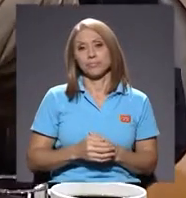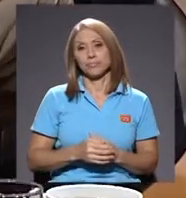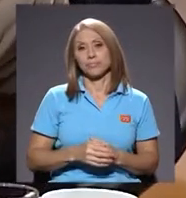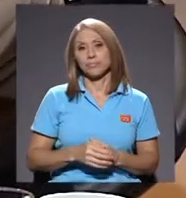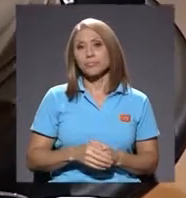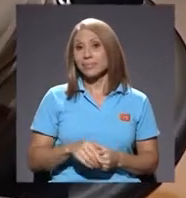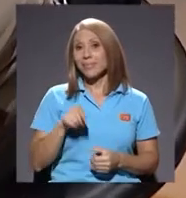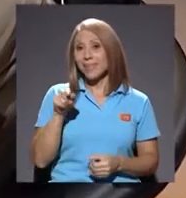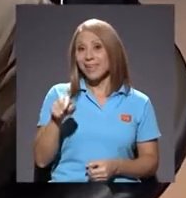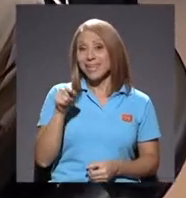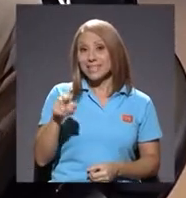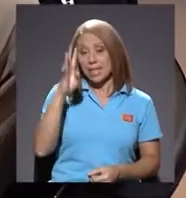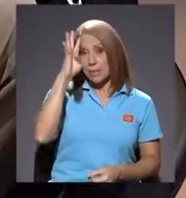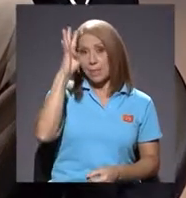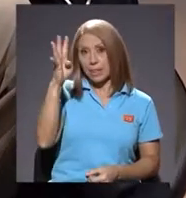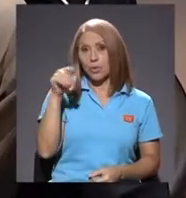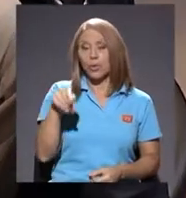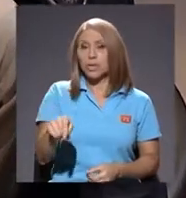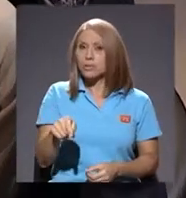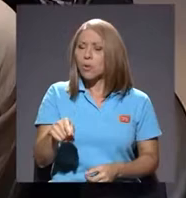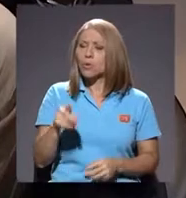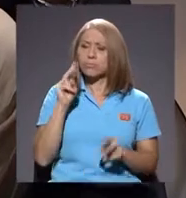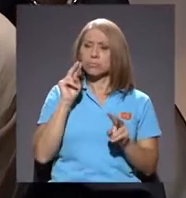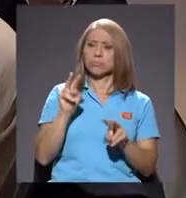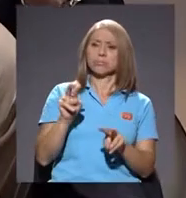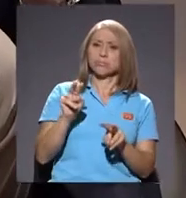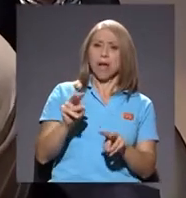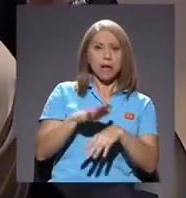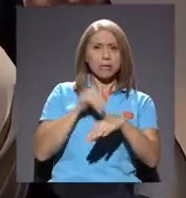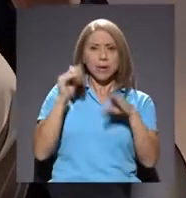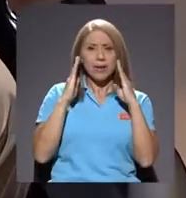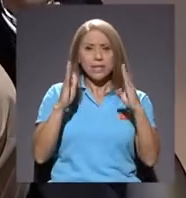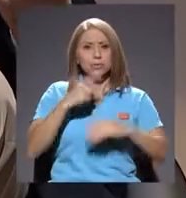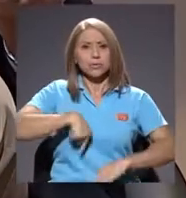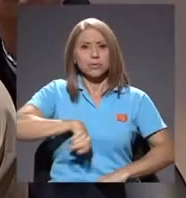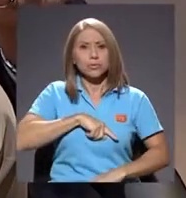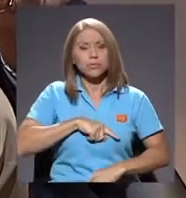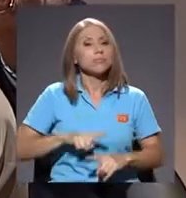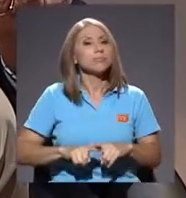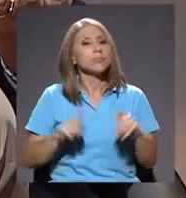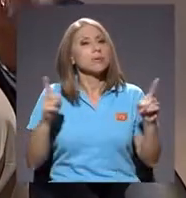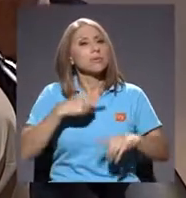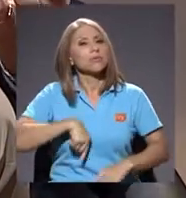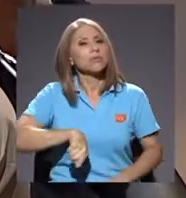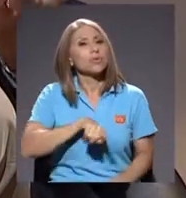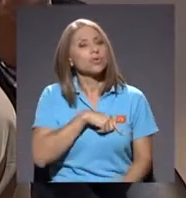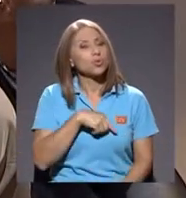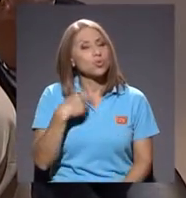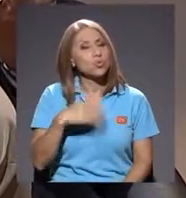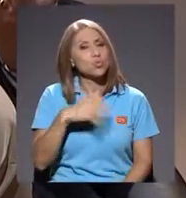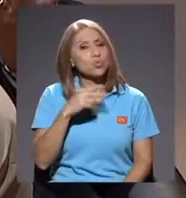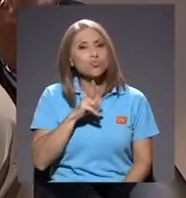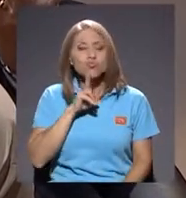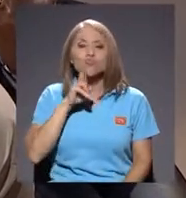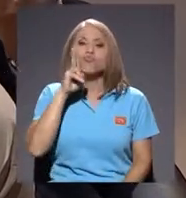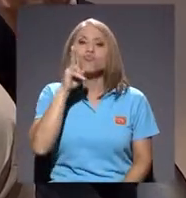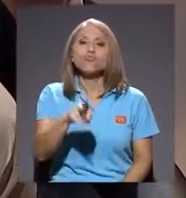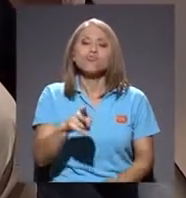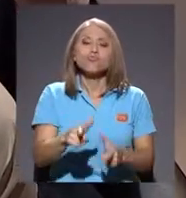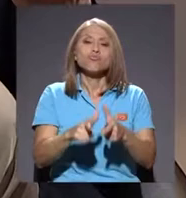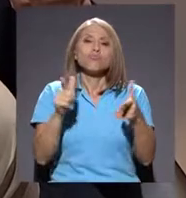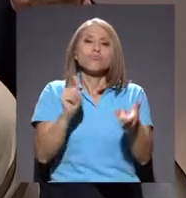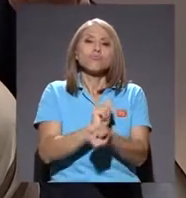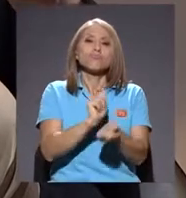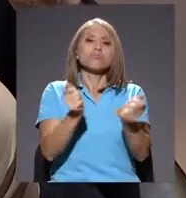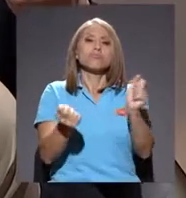este invento esta gran cosa nos llamaba mucho la atención pero teníamos la realidad de la gran reforma de los cuarentas y